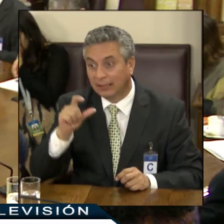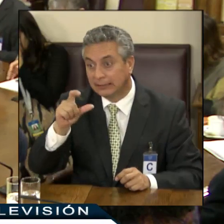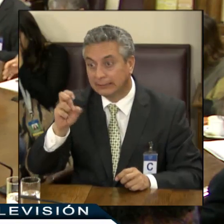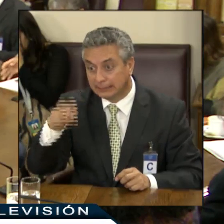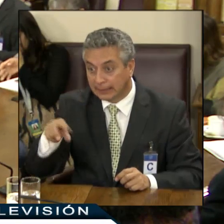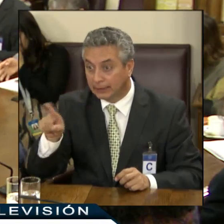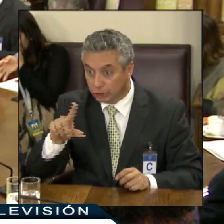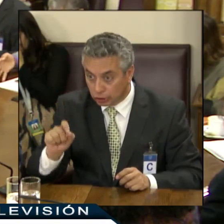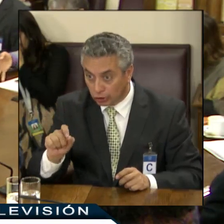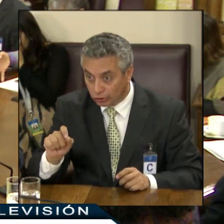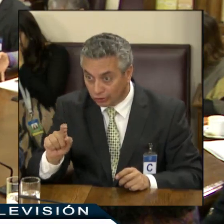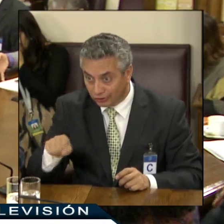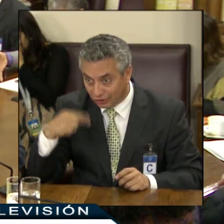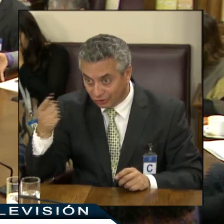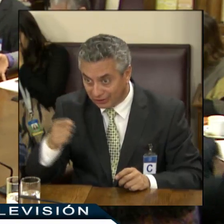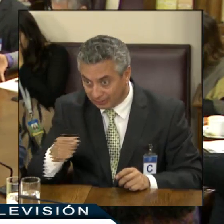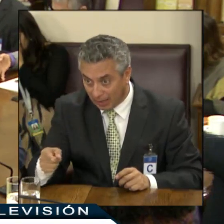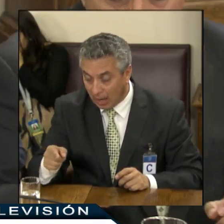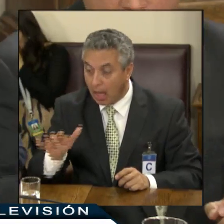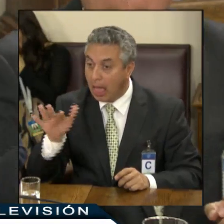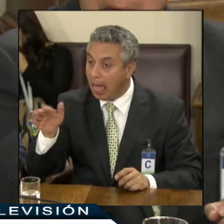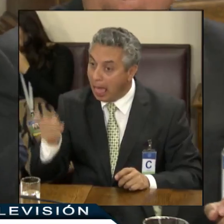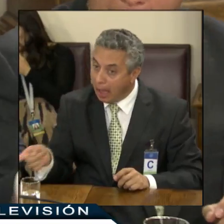después la vuelta habíamos